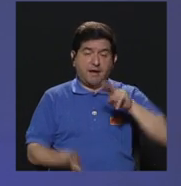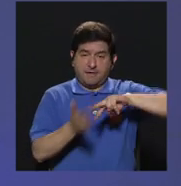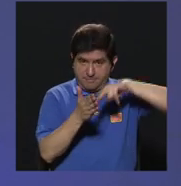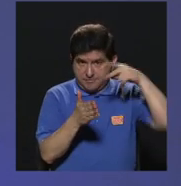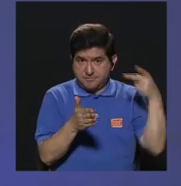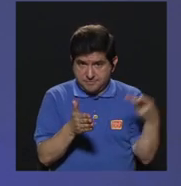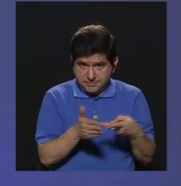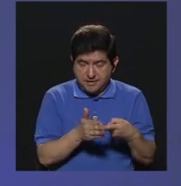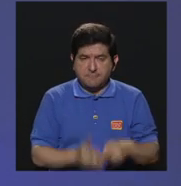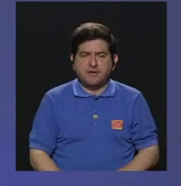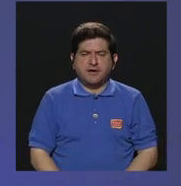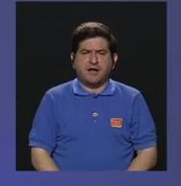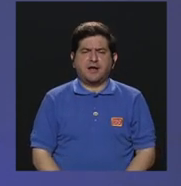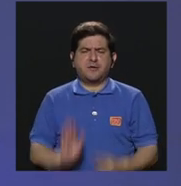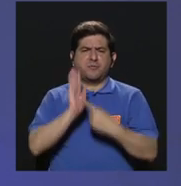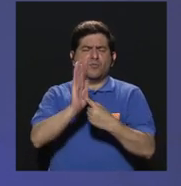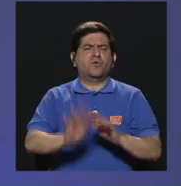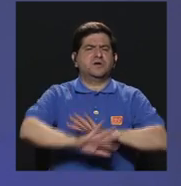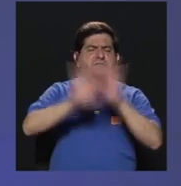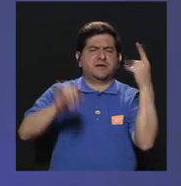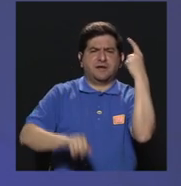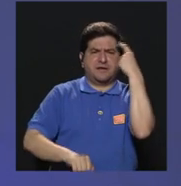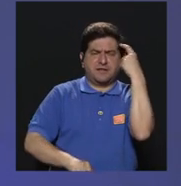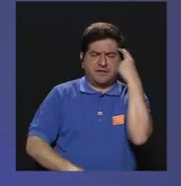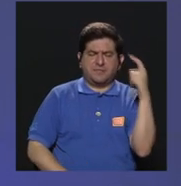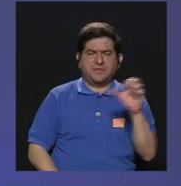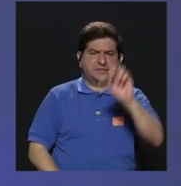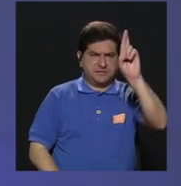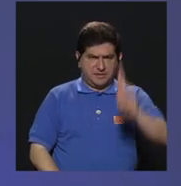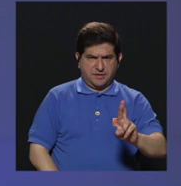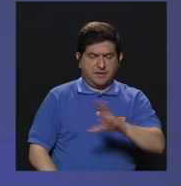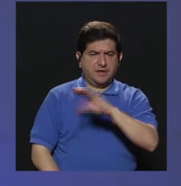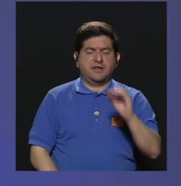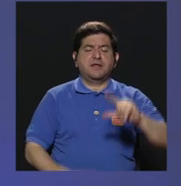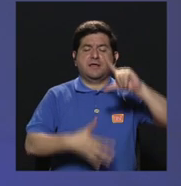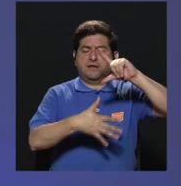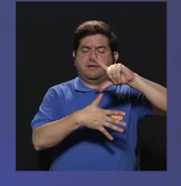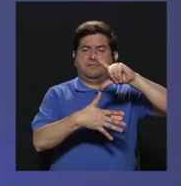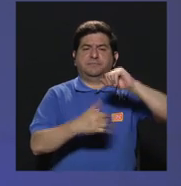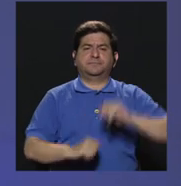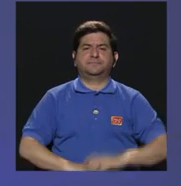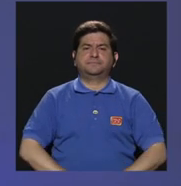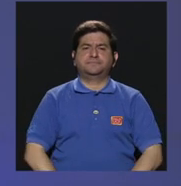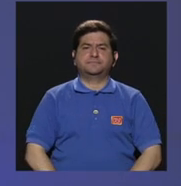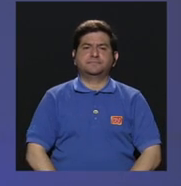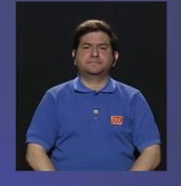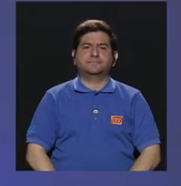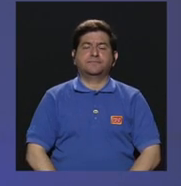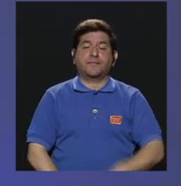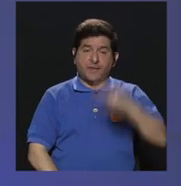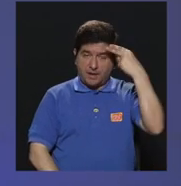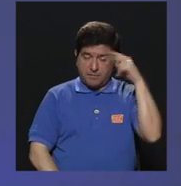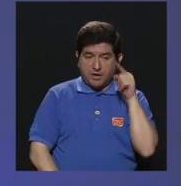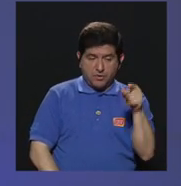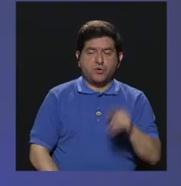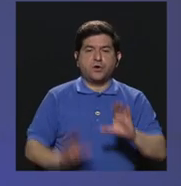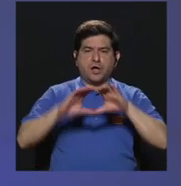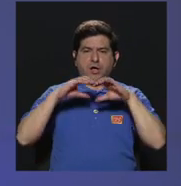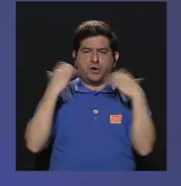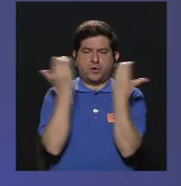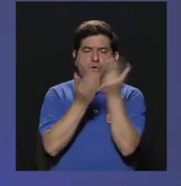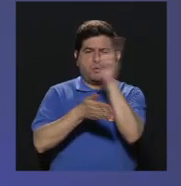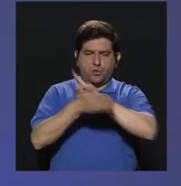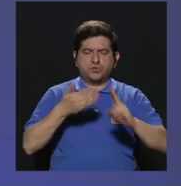convertido en un fiel exponente del pensamiento costarricense y latinoamericano. Para honrarlo, el Consejo